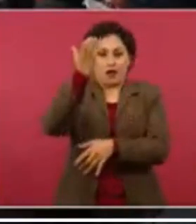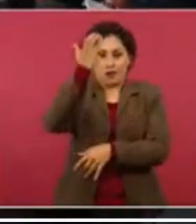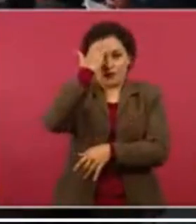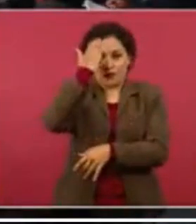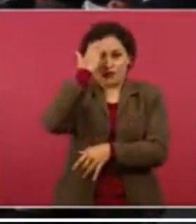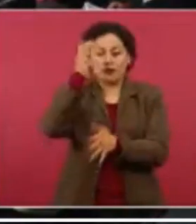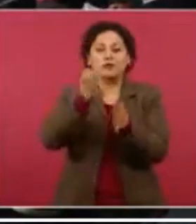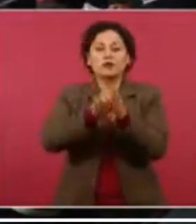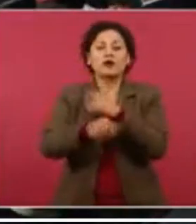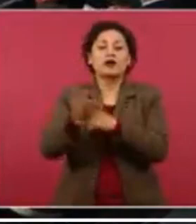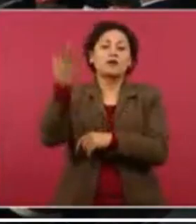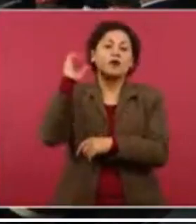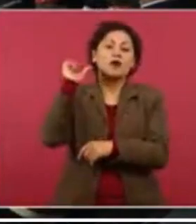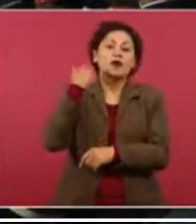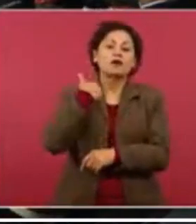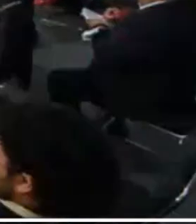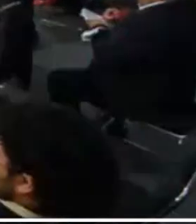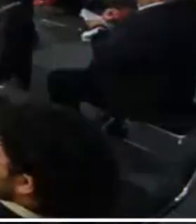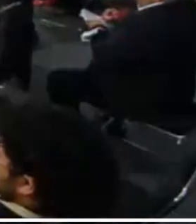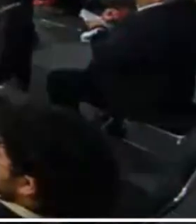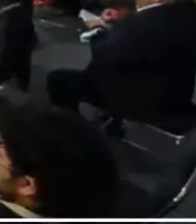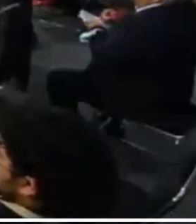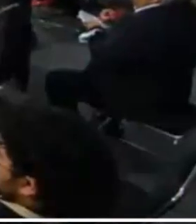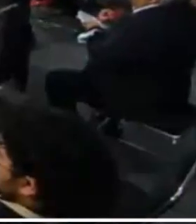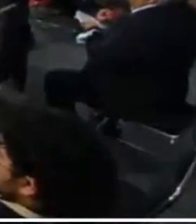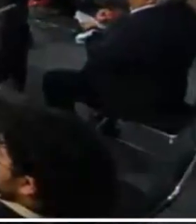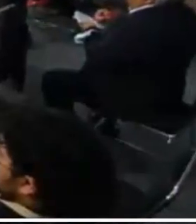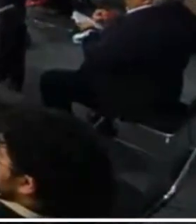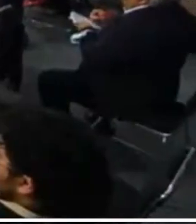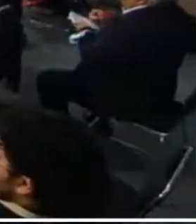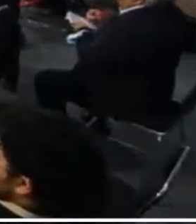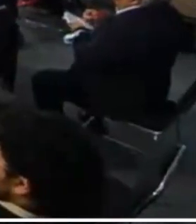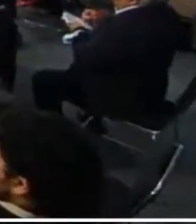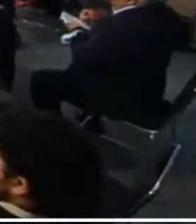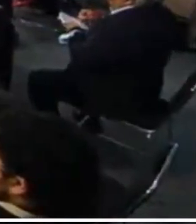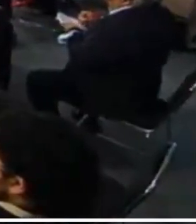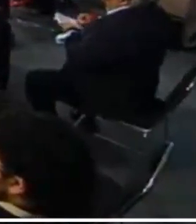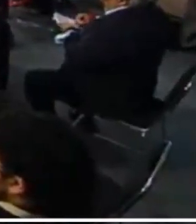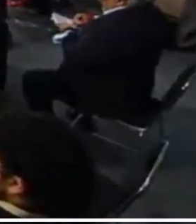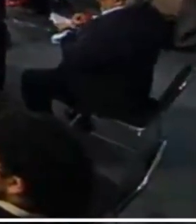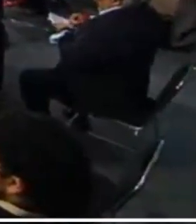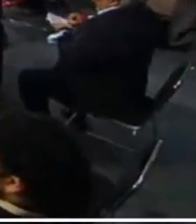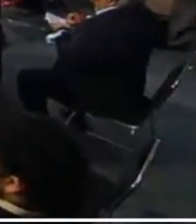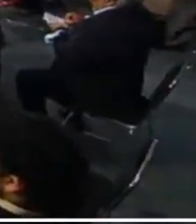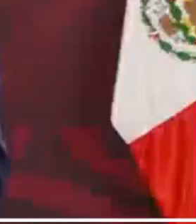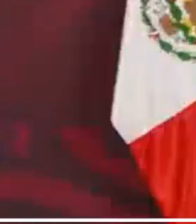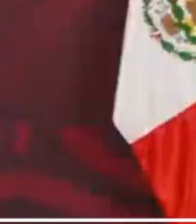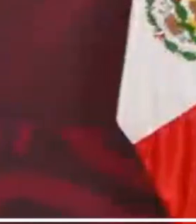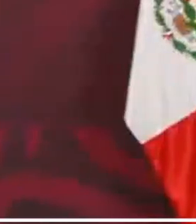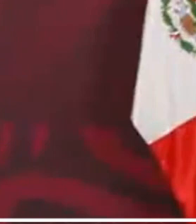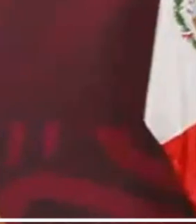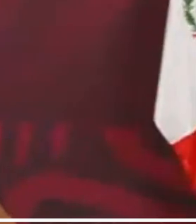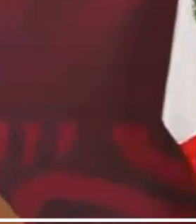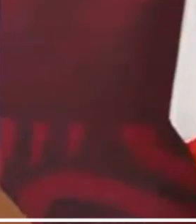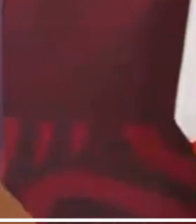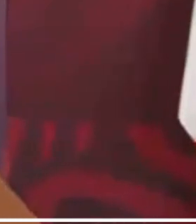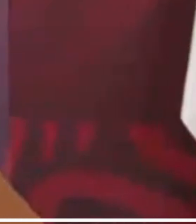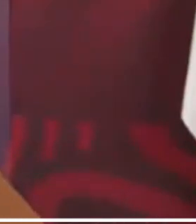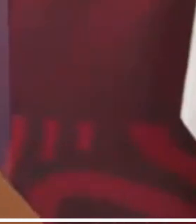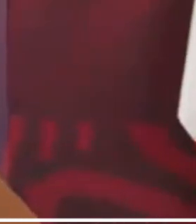presidente Madero, pues no fue de un día para otro, ni siquiera fue